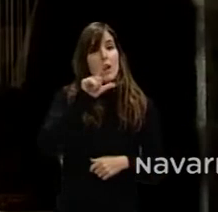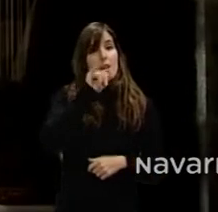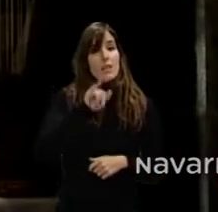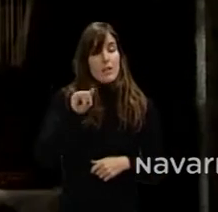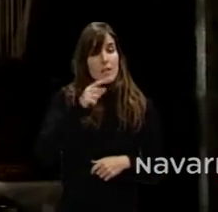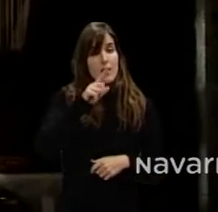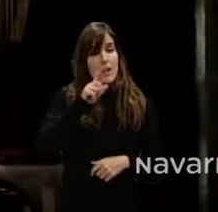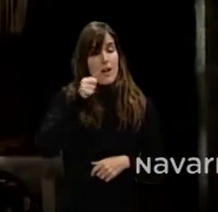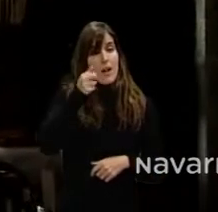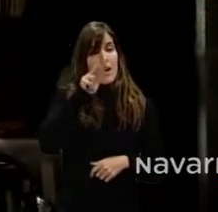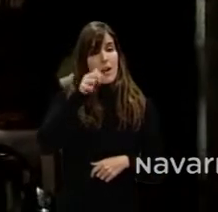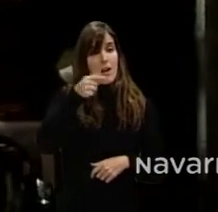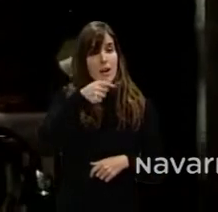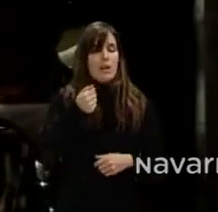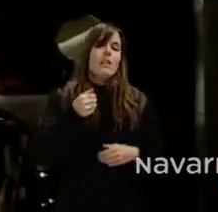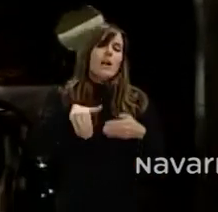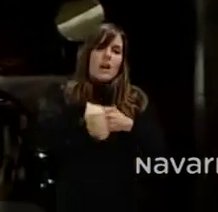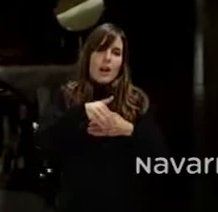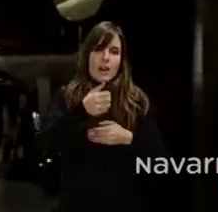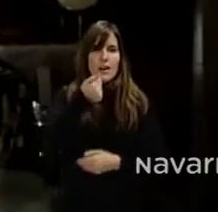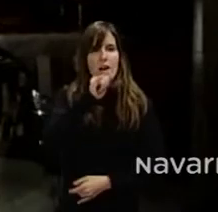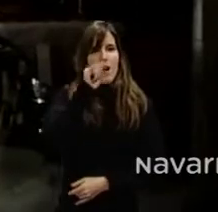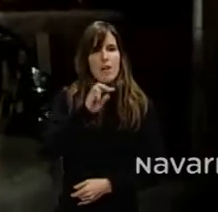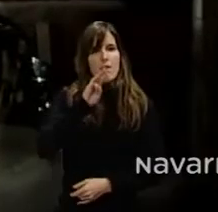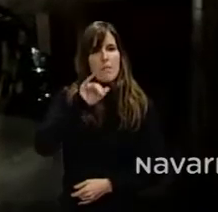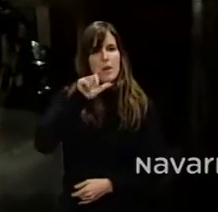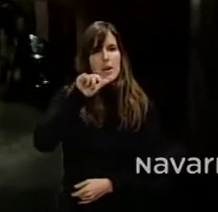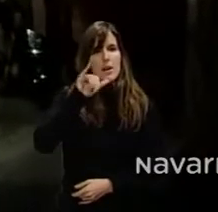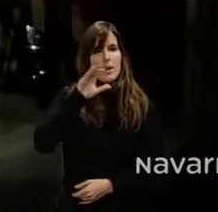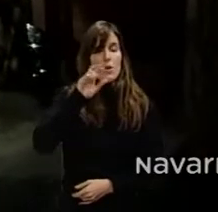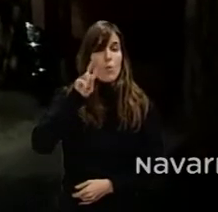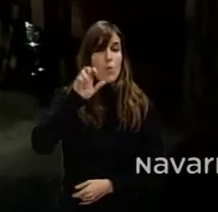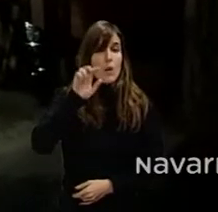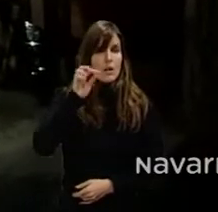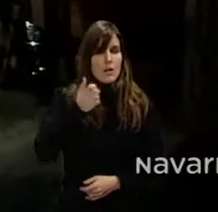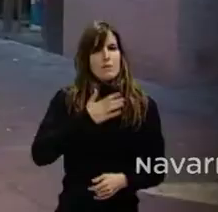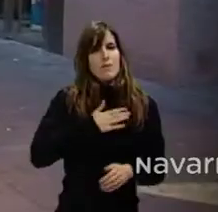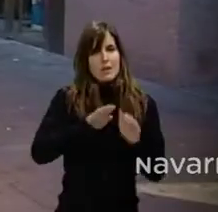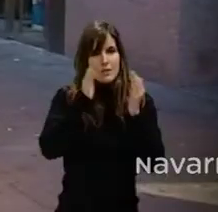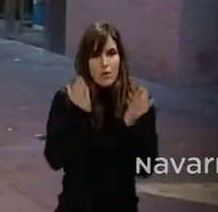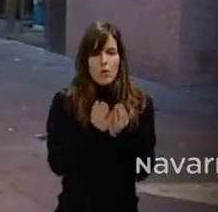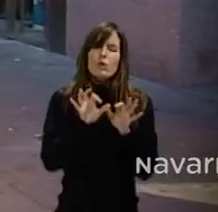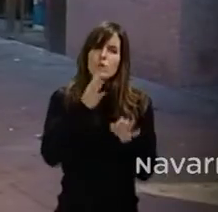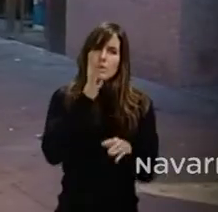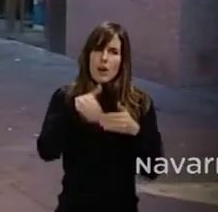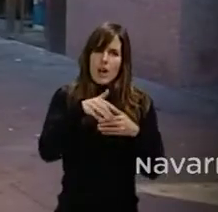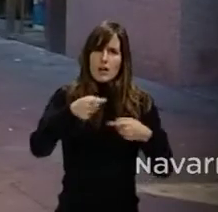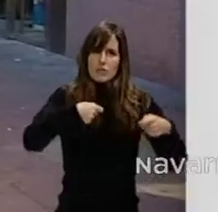Mardenas Pilicueta, una calle con muchísima actividad comercial, la verdad es que somos unas afortunadas de poder estar aquí.